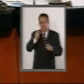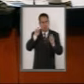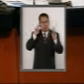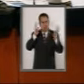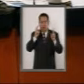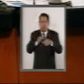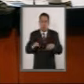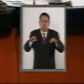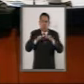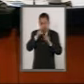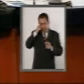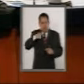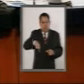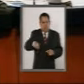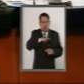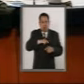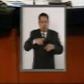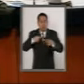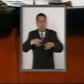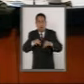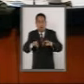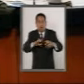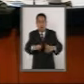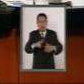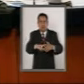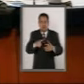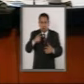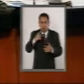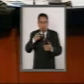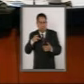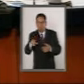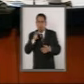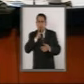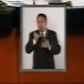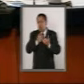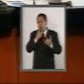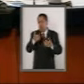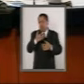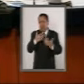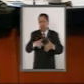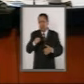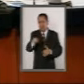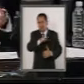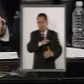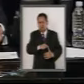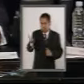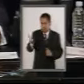tan sensible para los trabajadores, tanto de Pemex como de estas compañías.